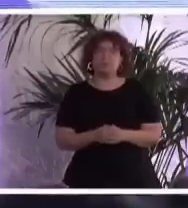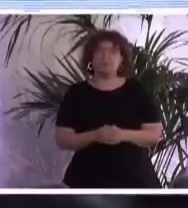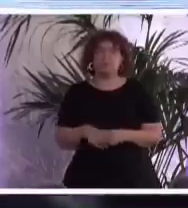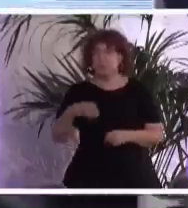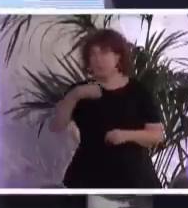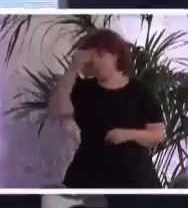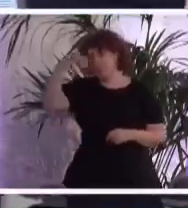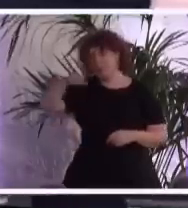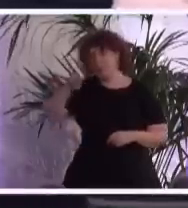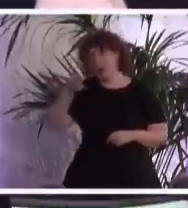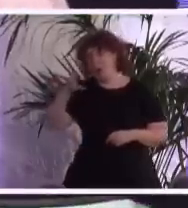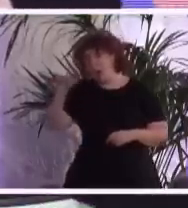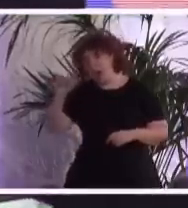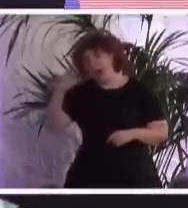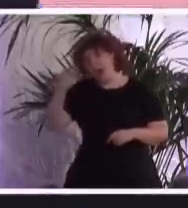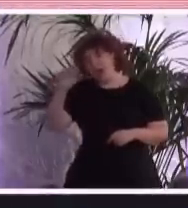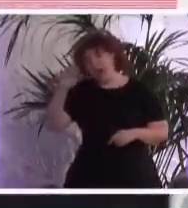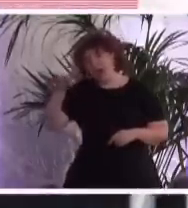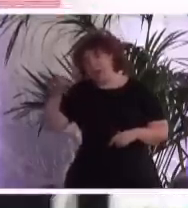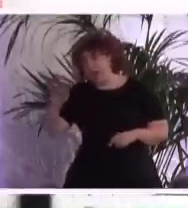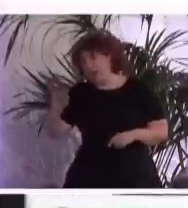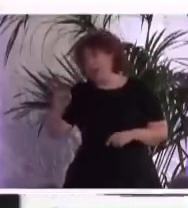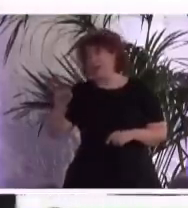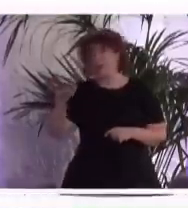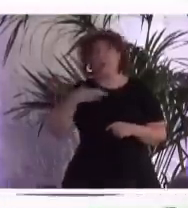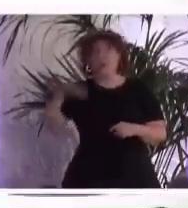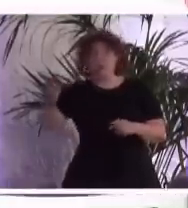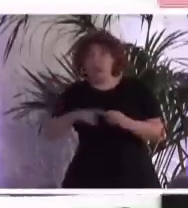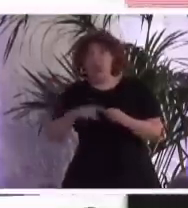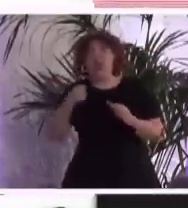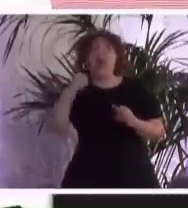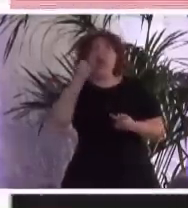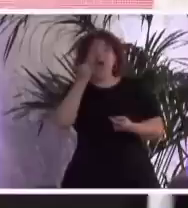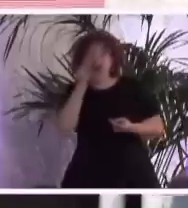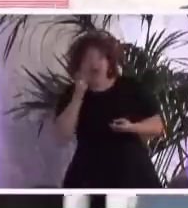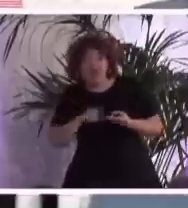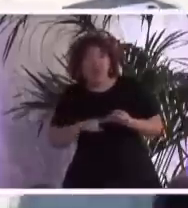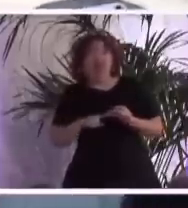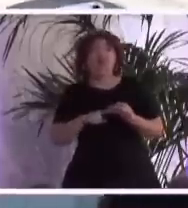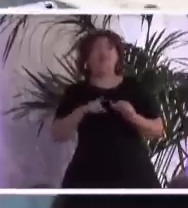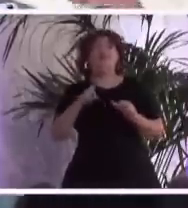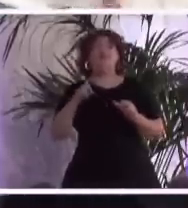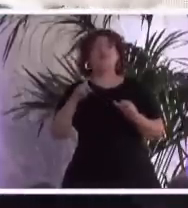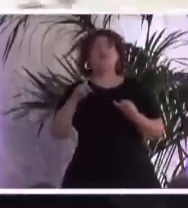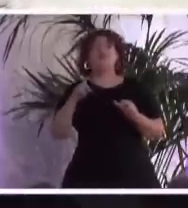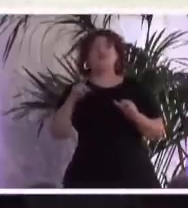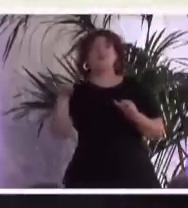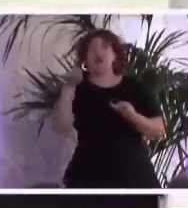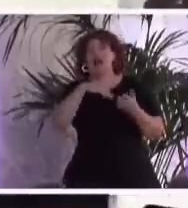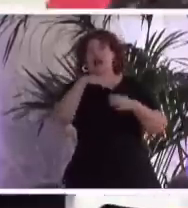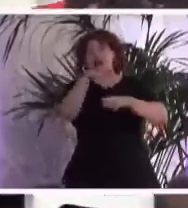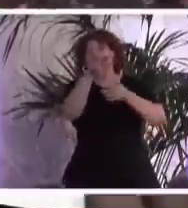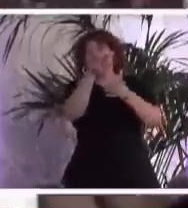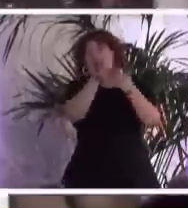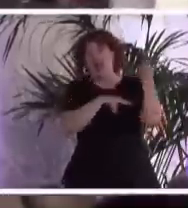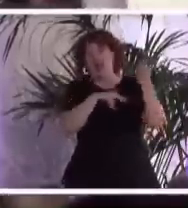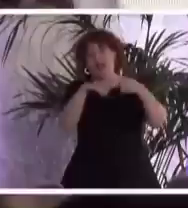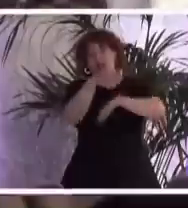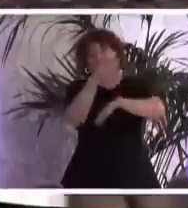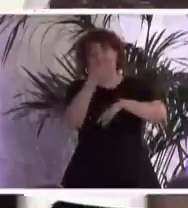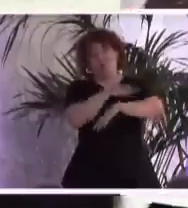Manuela carmena Ada colau los gobiernos municipales de Galicia